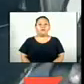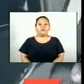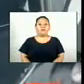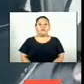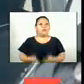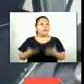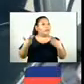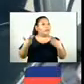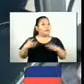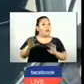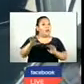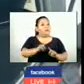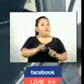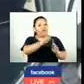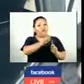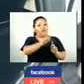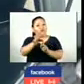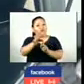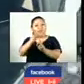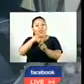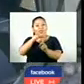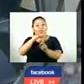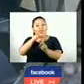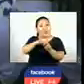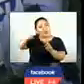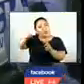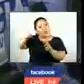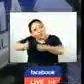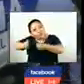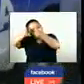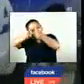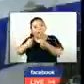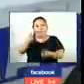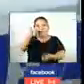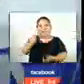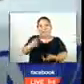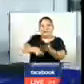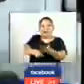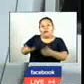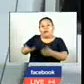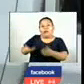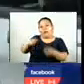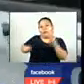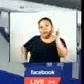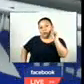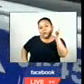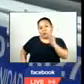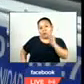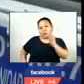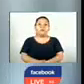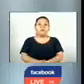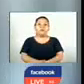Trasladan al centro penal a Esperanza al exalcalde Ernesto Mason, quien enfrenta un proceso por supuesta retención de impuestos.